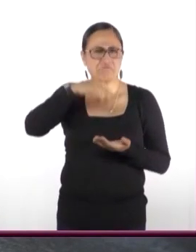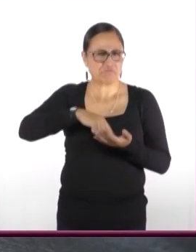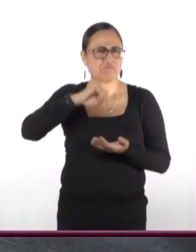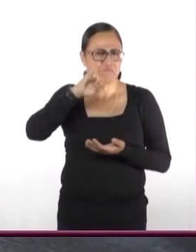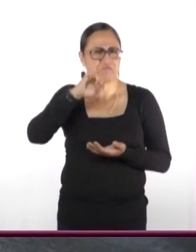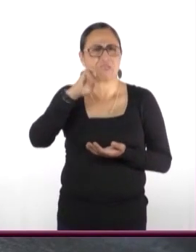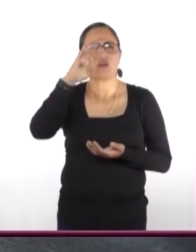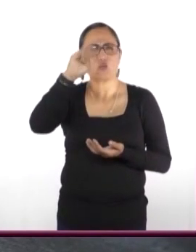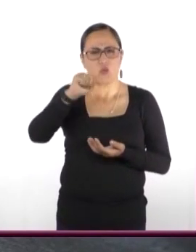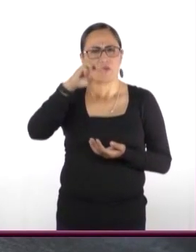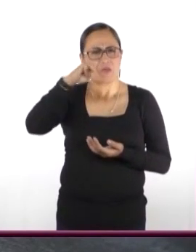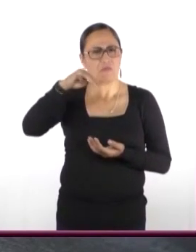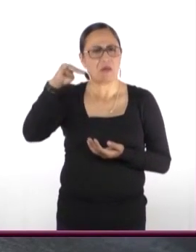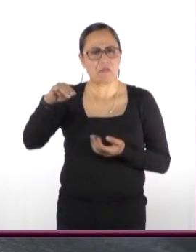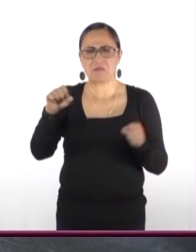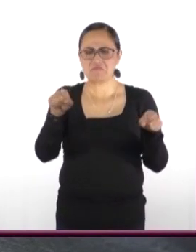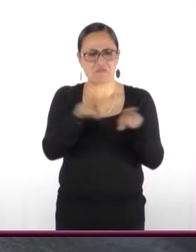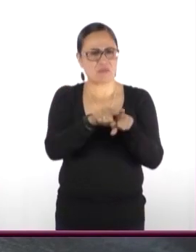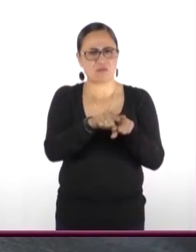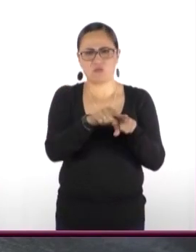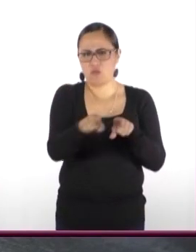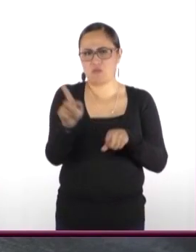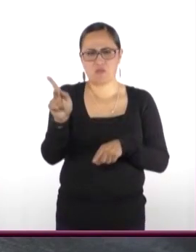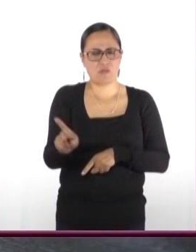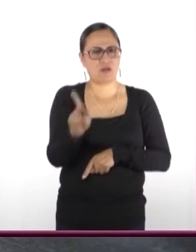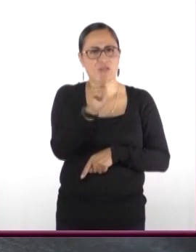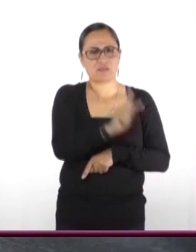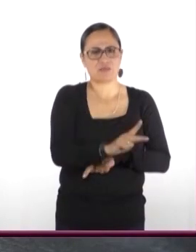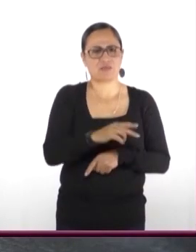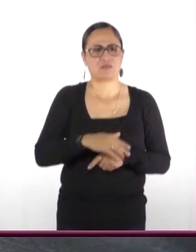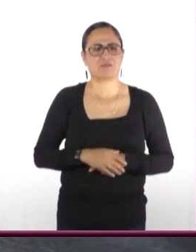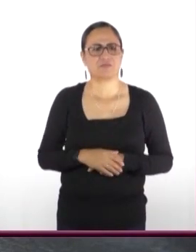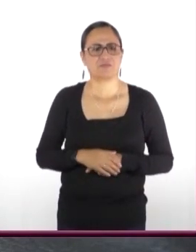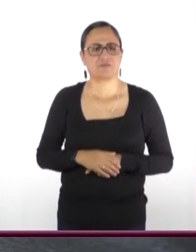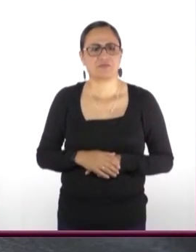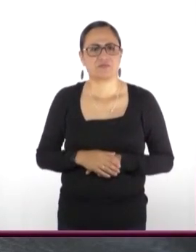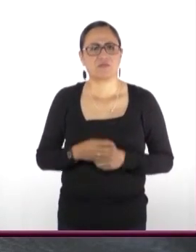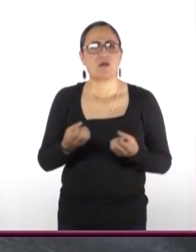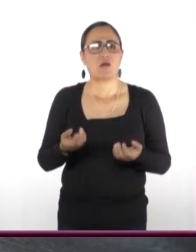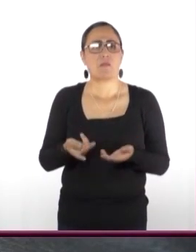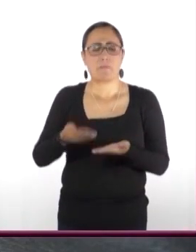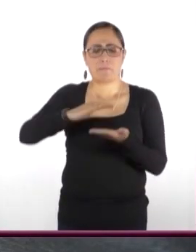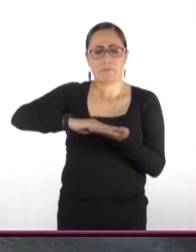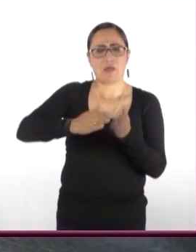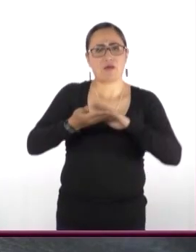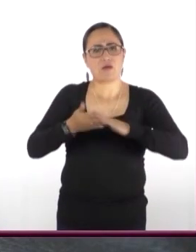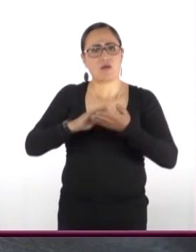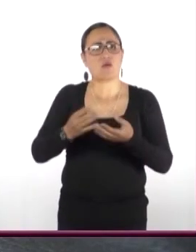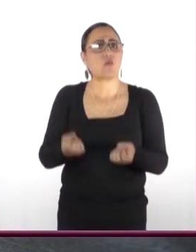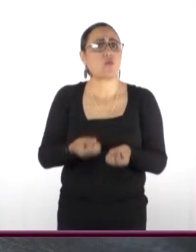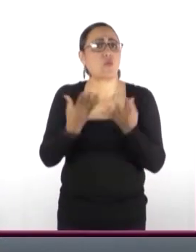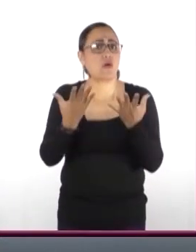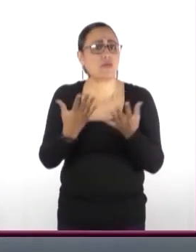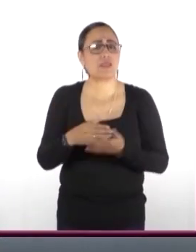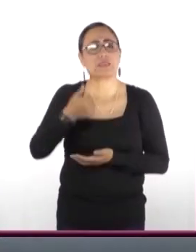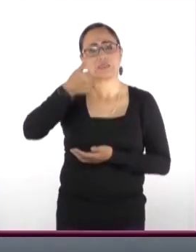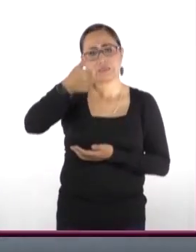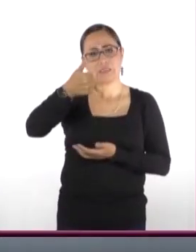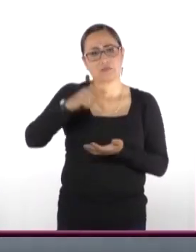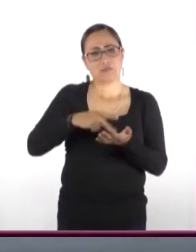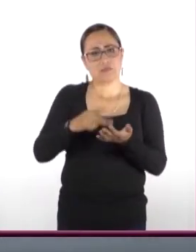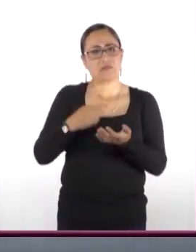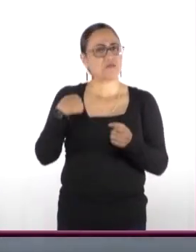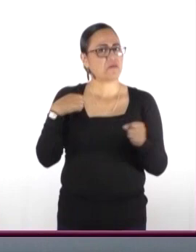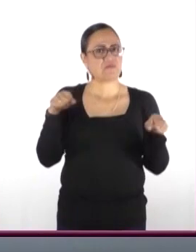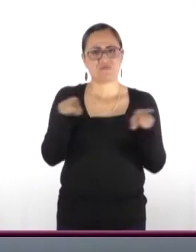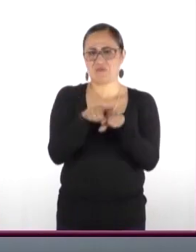Sí, 9 9. milímetros. Sí, este también. Sí. A ver, tú. ¿Cuántos lo lograste doblar? Yo lo logré doblar 6